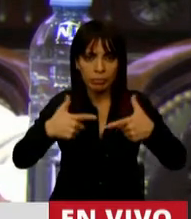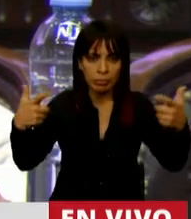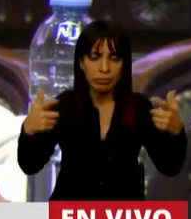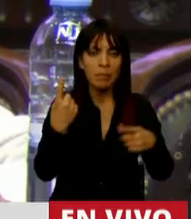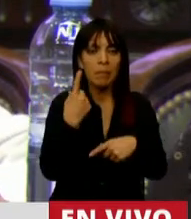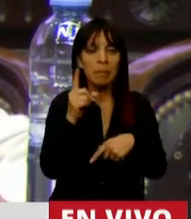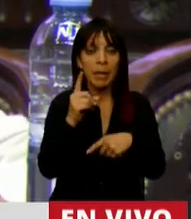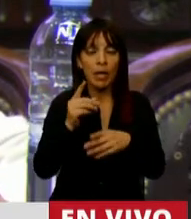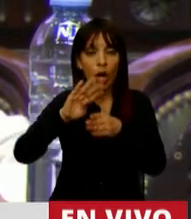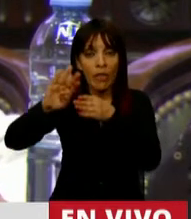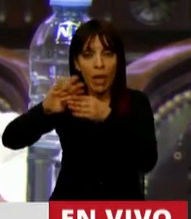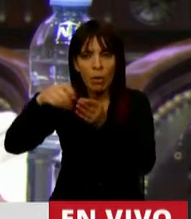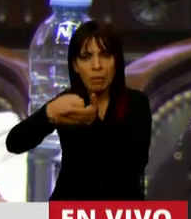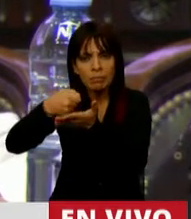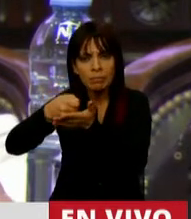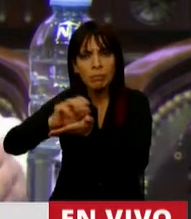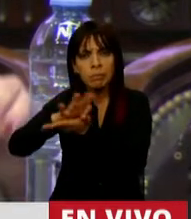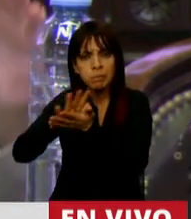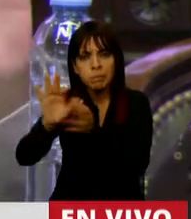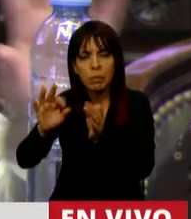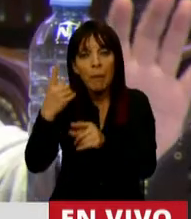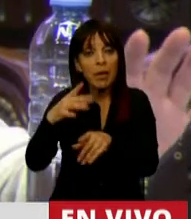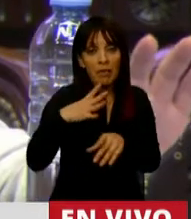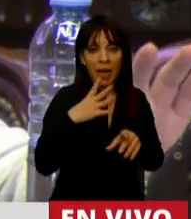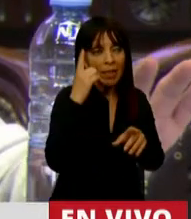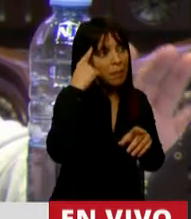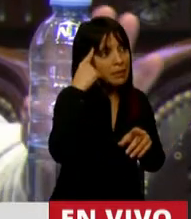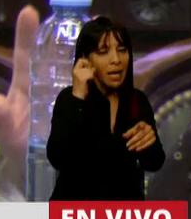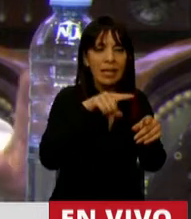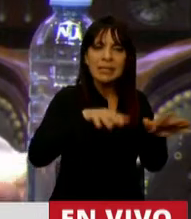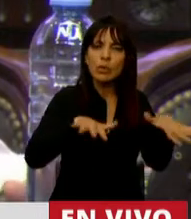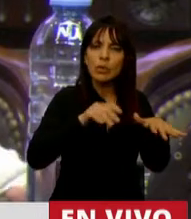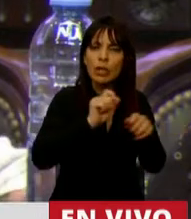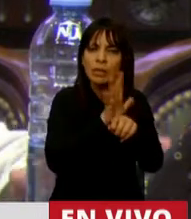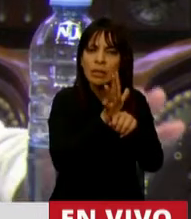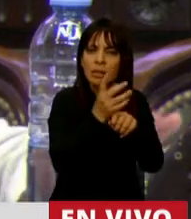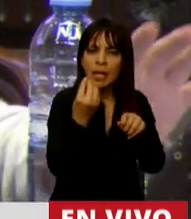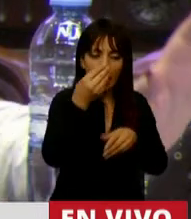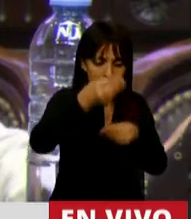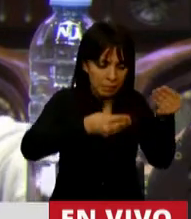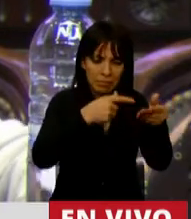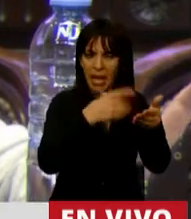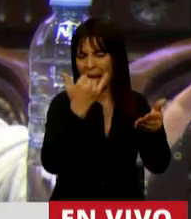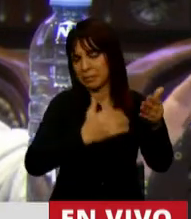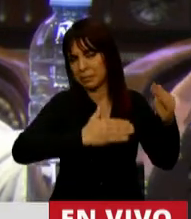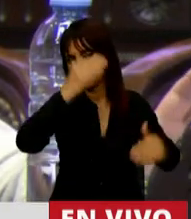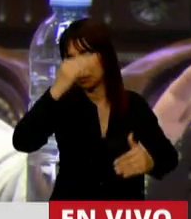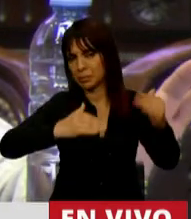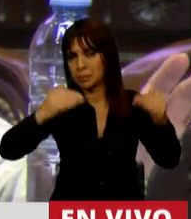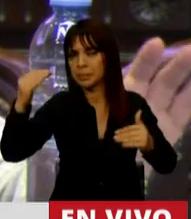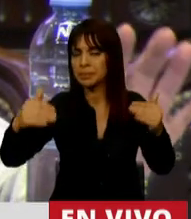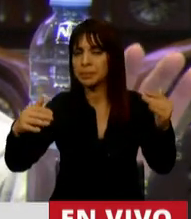haber arreglado la deuda y sin considerar la pandemia, lo que estamos viendo es que el presupuesto presenta un desequilibrio